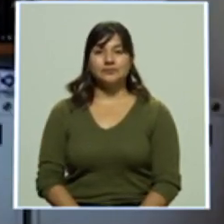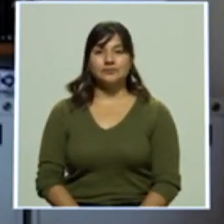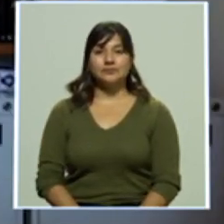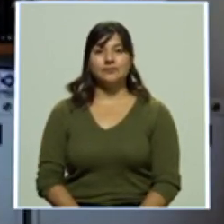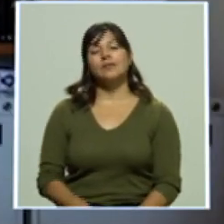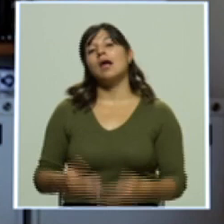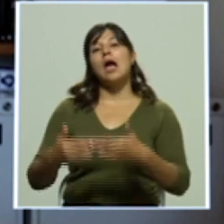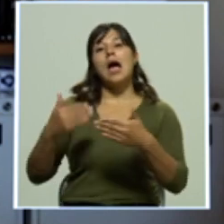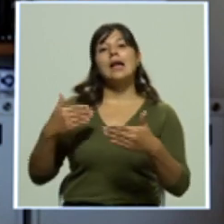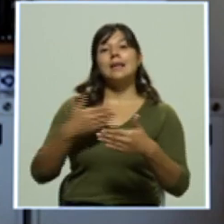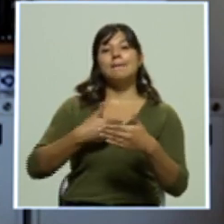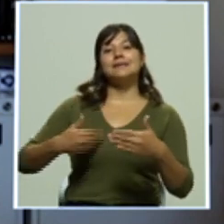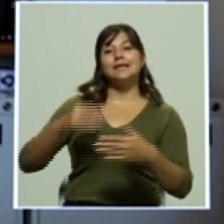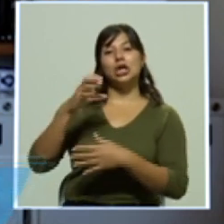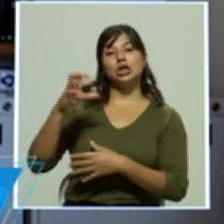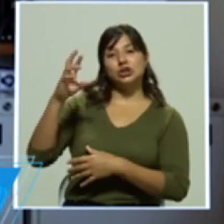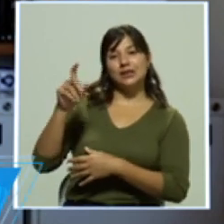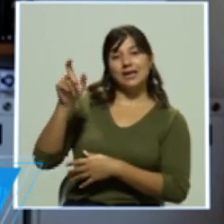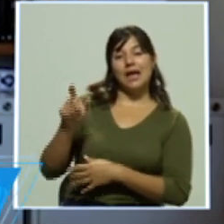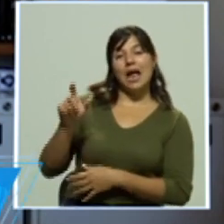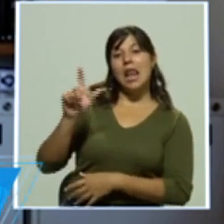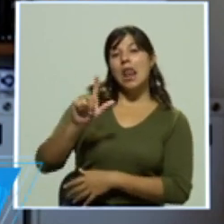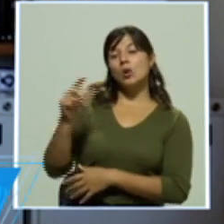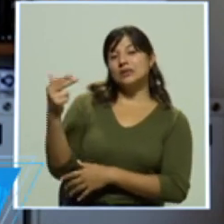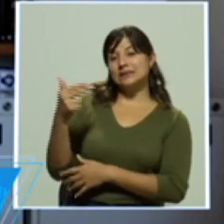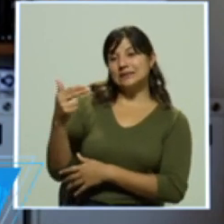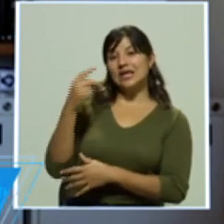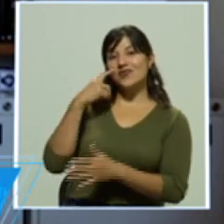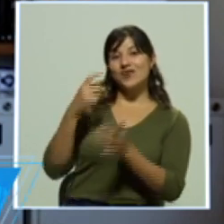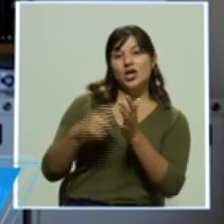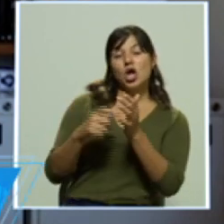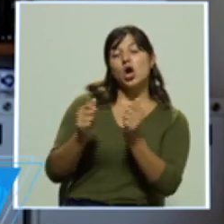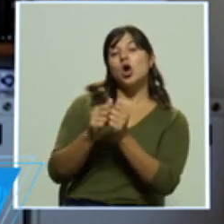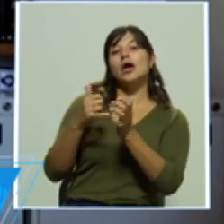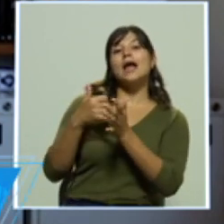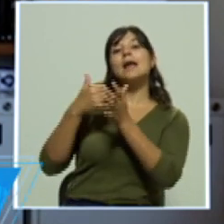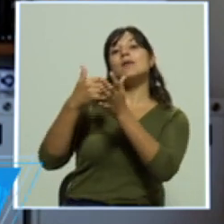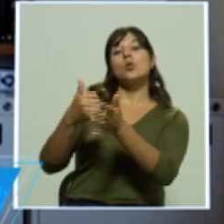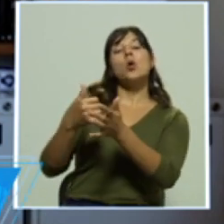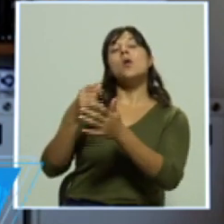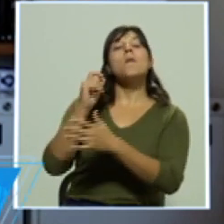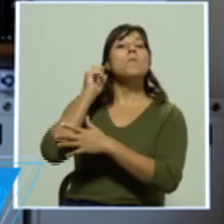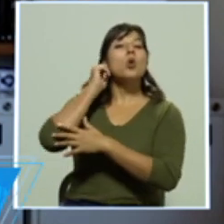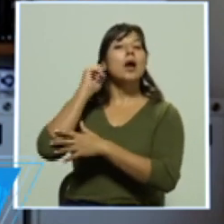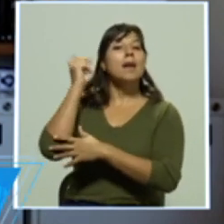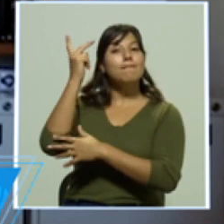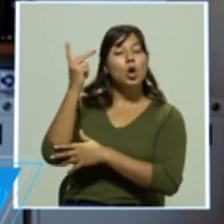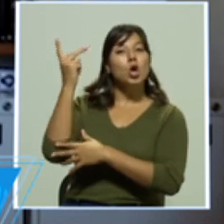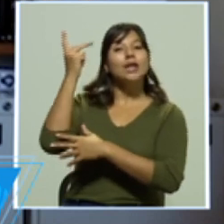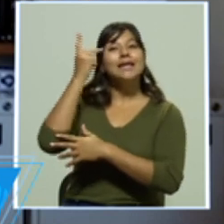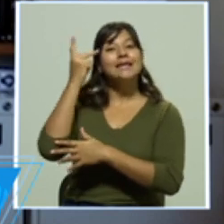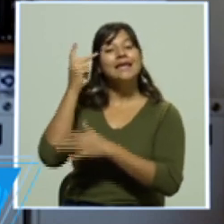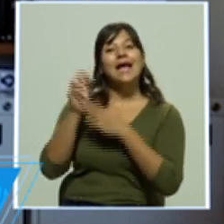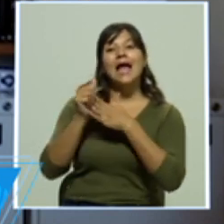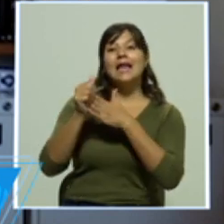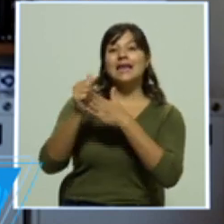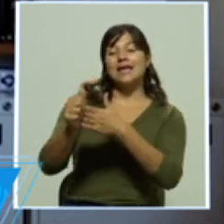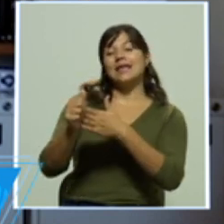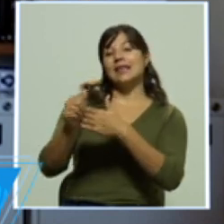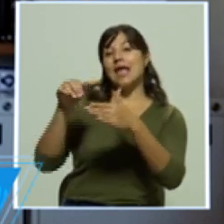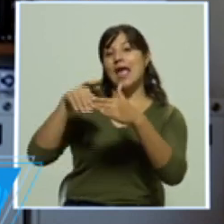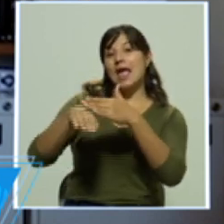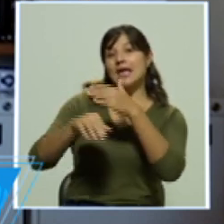La expresidenta de Costa Rica, Laura Chinchilla, fue reconocida con el premio Women Political Leaders Trailblazer 2020 por su